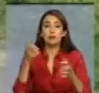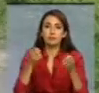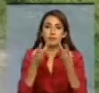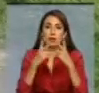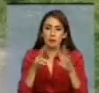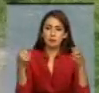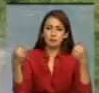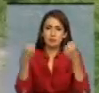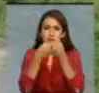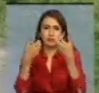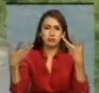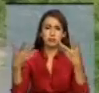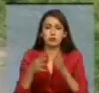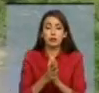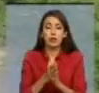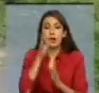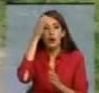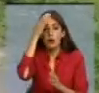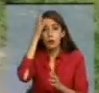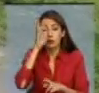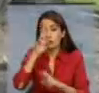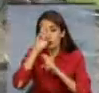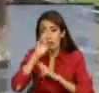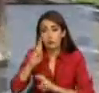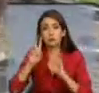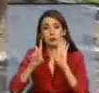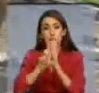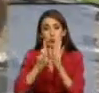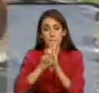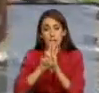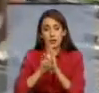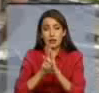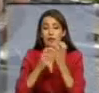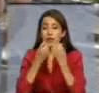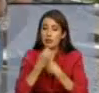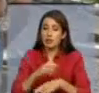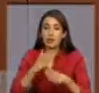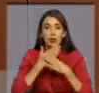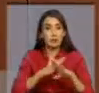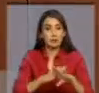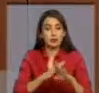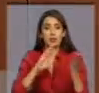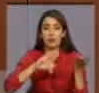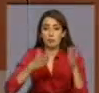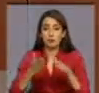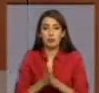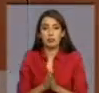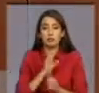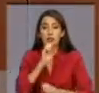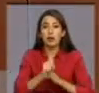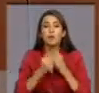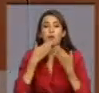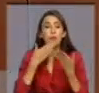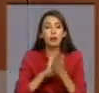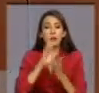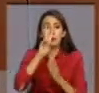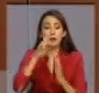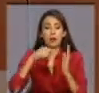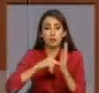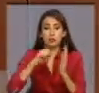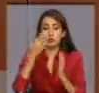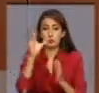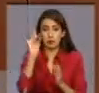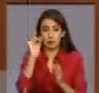fin de crear una cultura de respeto a la ley de tránsito y así evitar tragedias humanas. Para el año escolar 2018-2019,